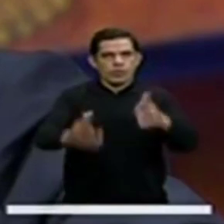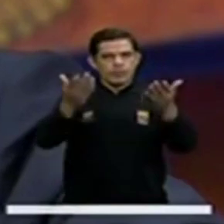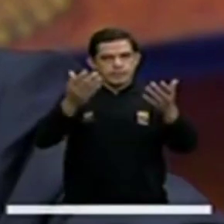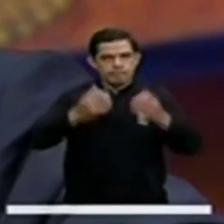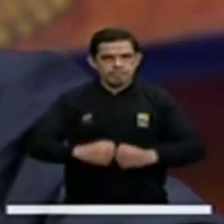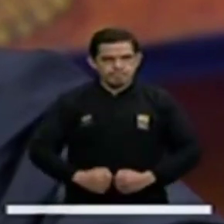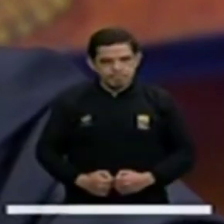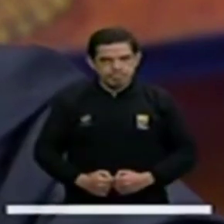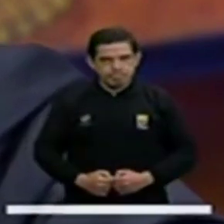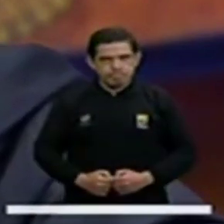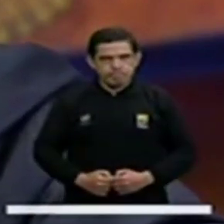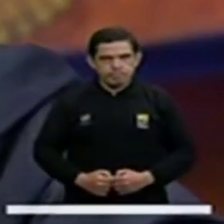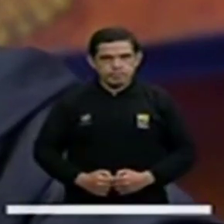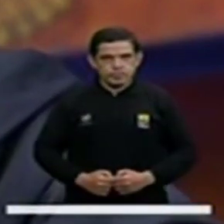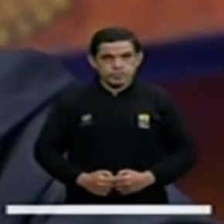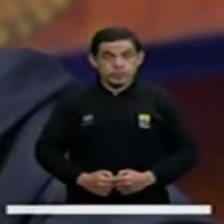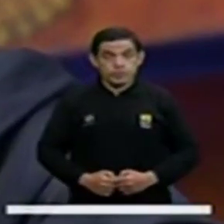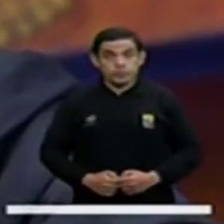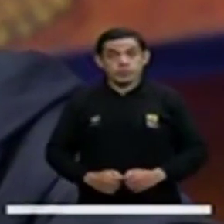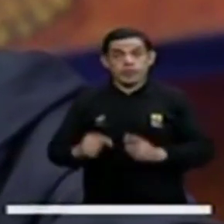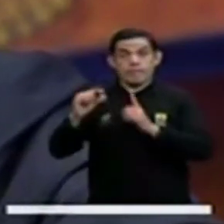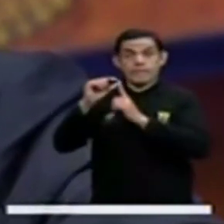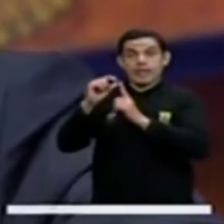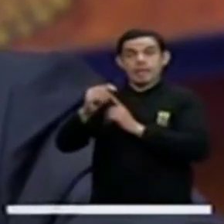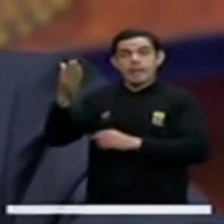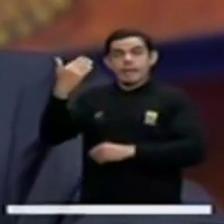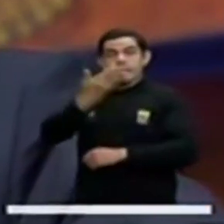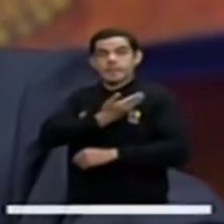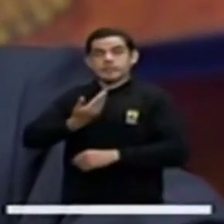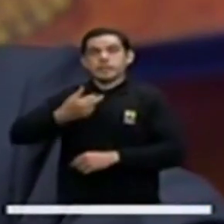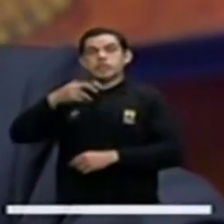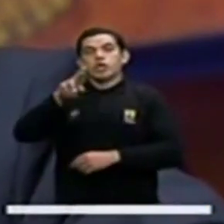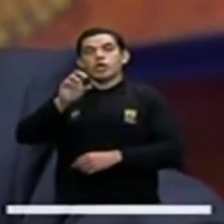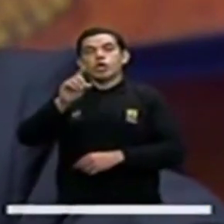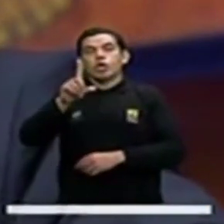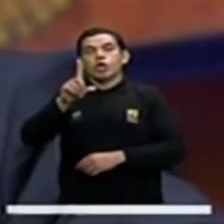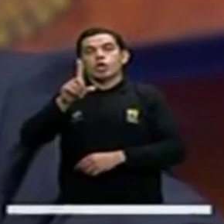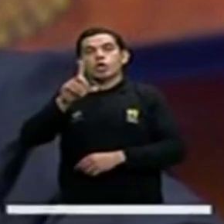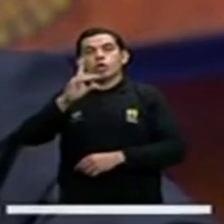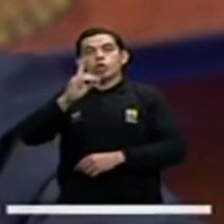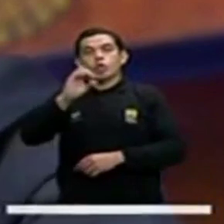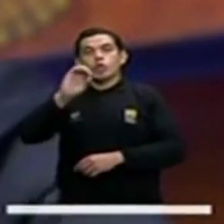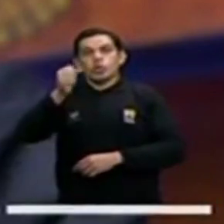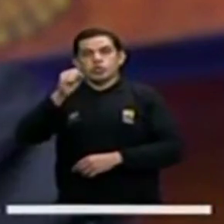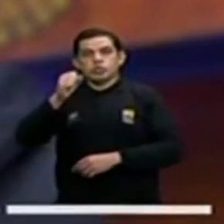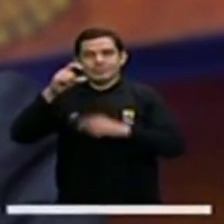más las palabras de Roldós, concluyo este mensaje.